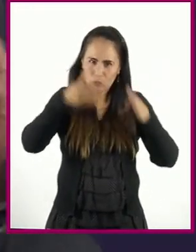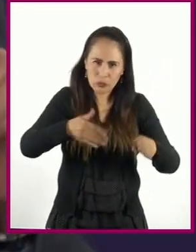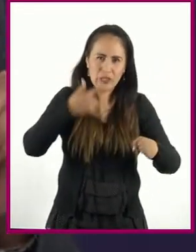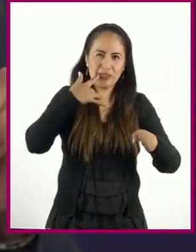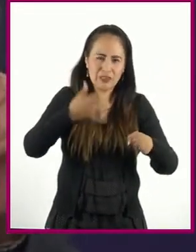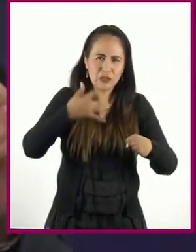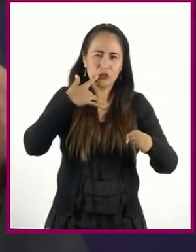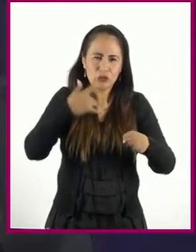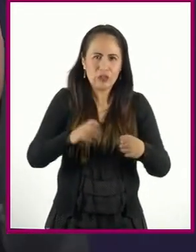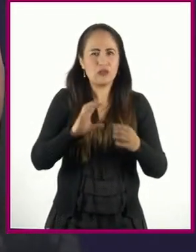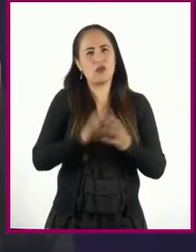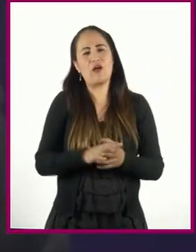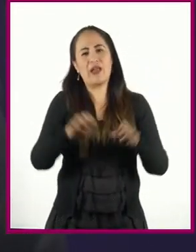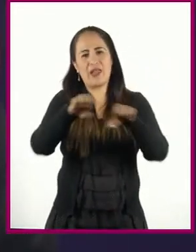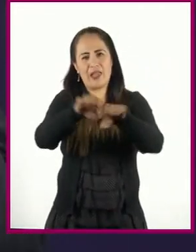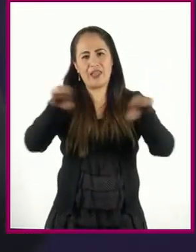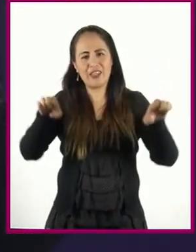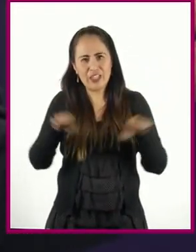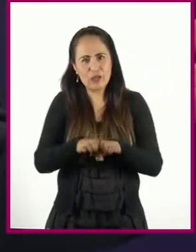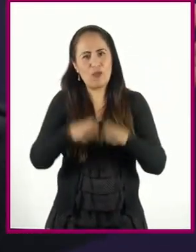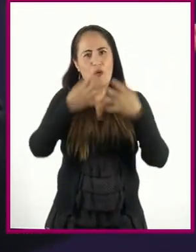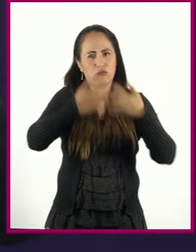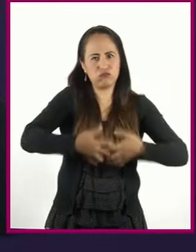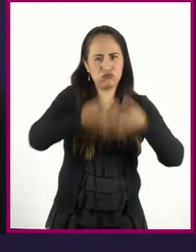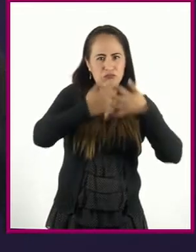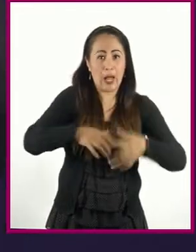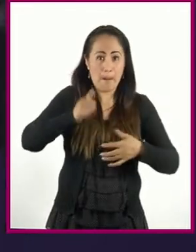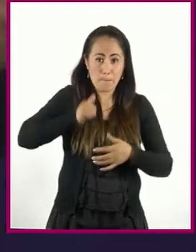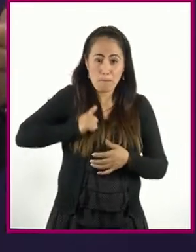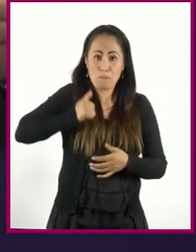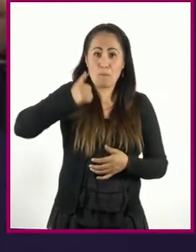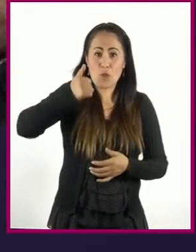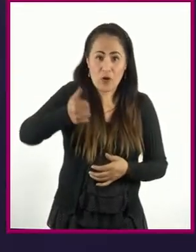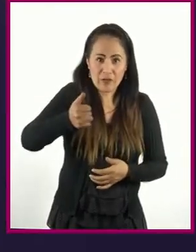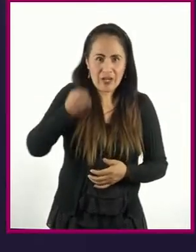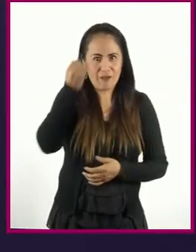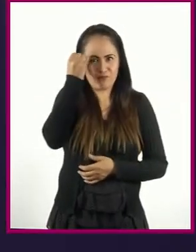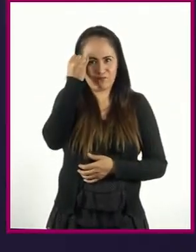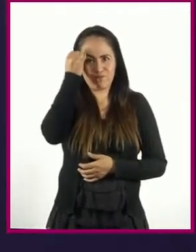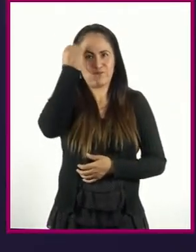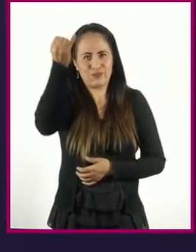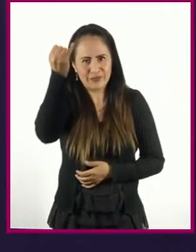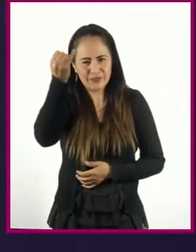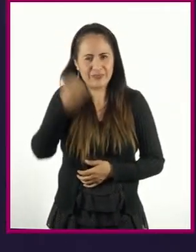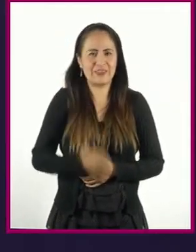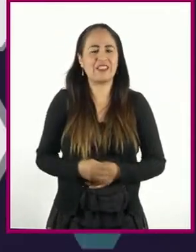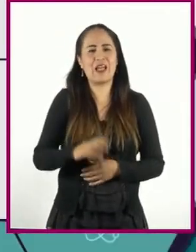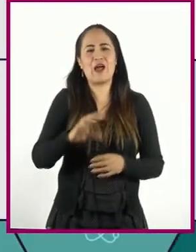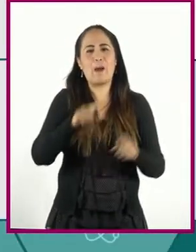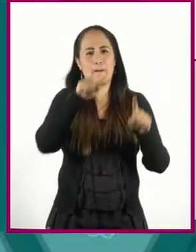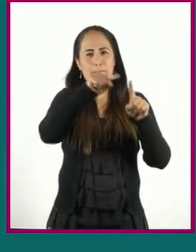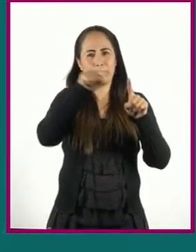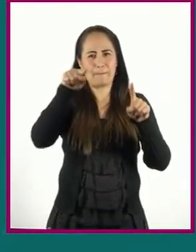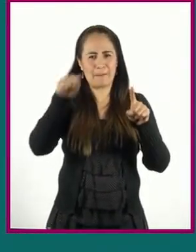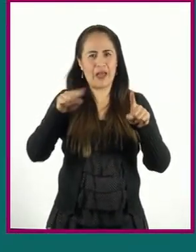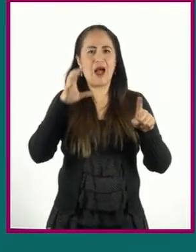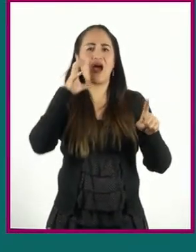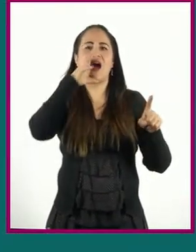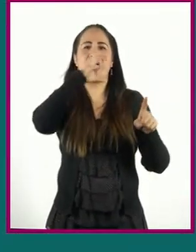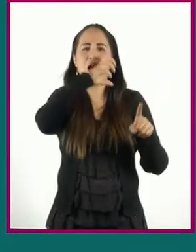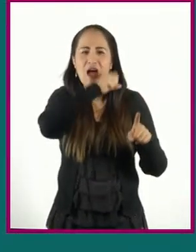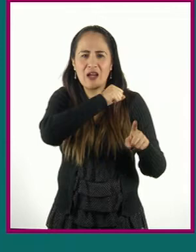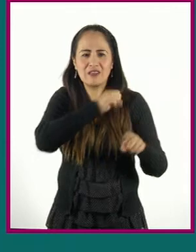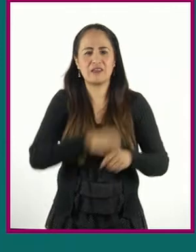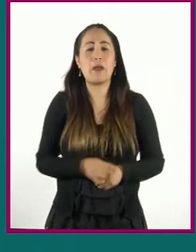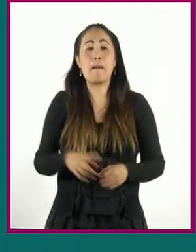diseño de un aparato que aprovechara este fenómeno e inventó el primer horno de microondas. El primer